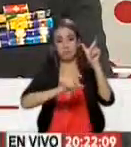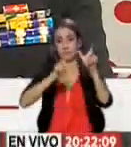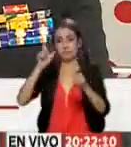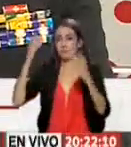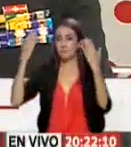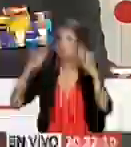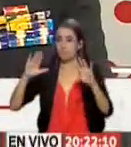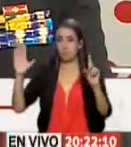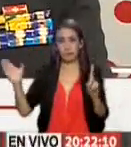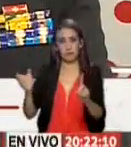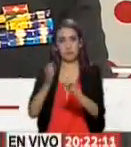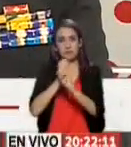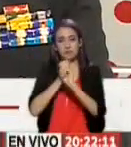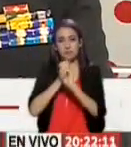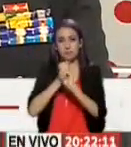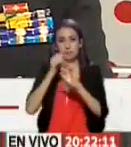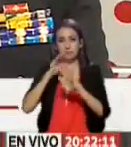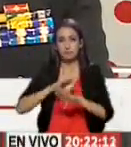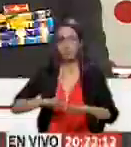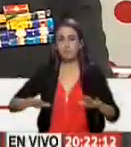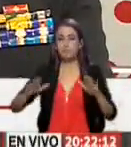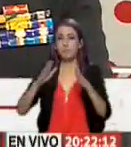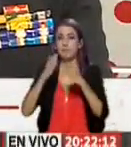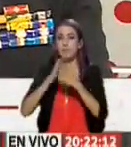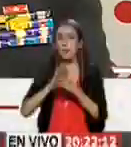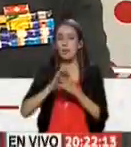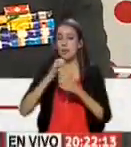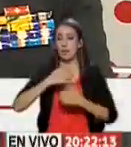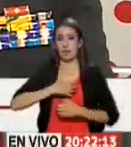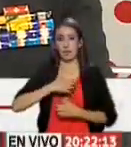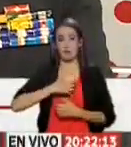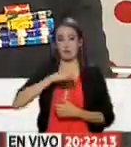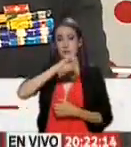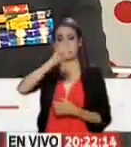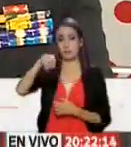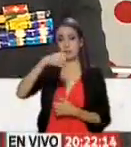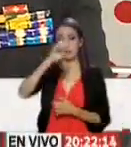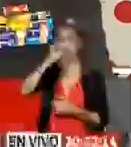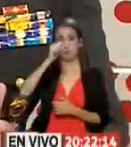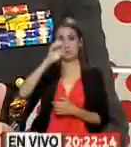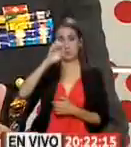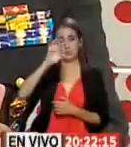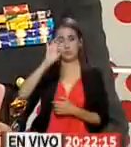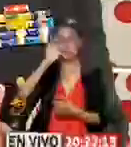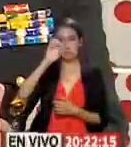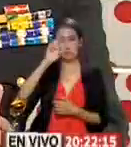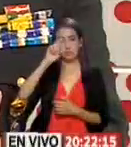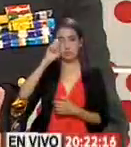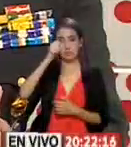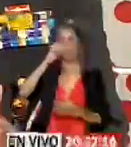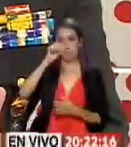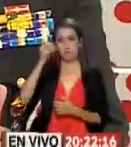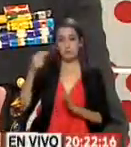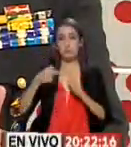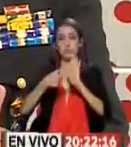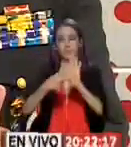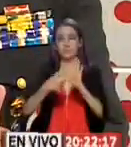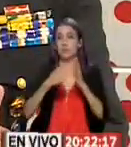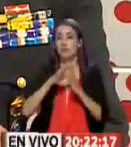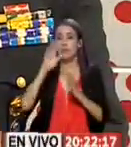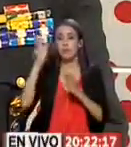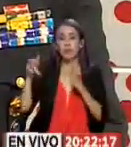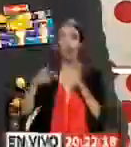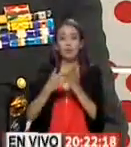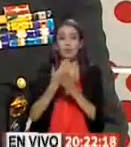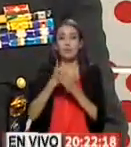con una medalla de oro con Jefferson Pérez, alcanzado por la selección del Ecuador de 3 veces llegar al